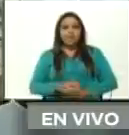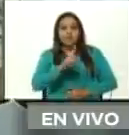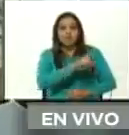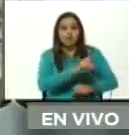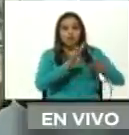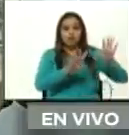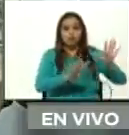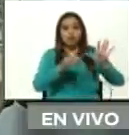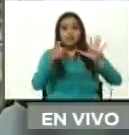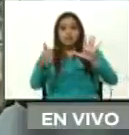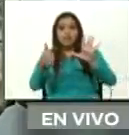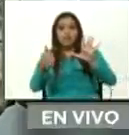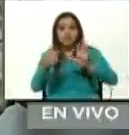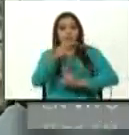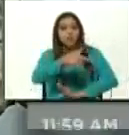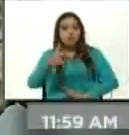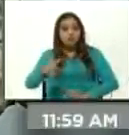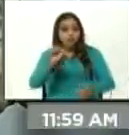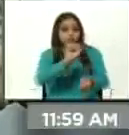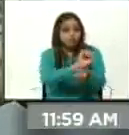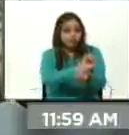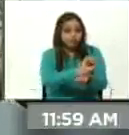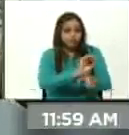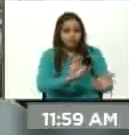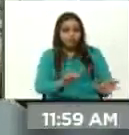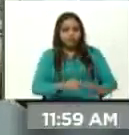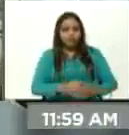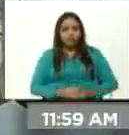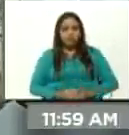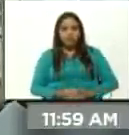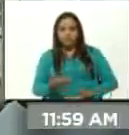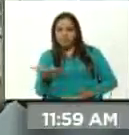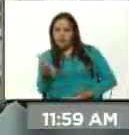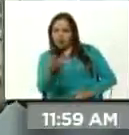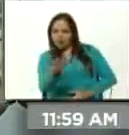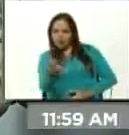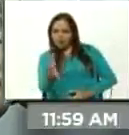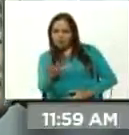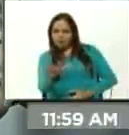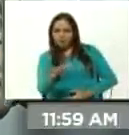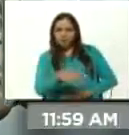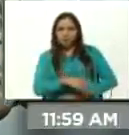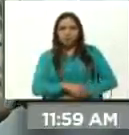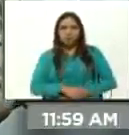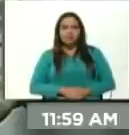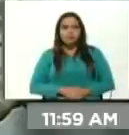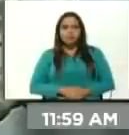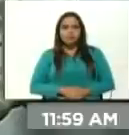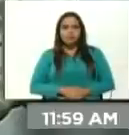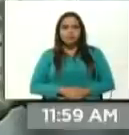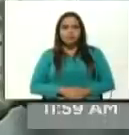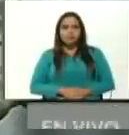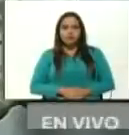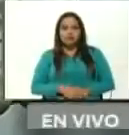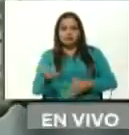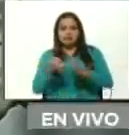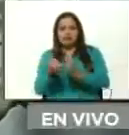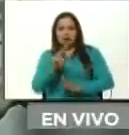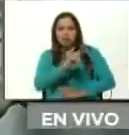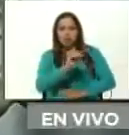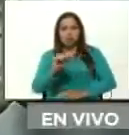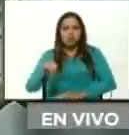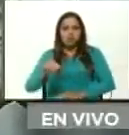196 funcionarios. Es decir, se aproxima la cifra de casi 200